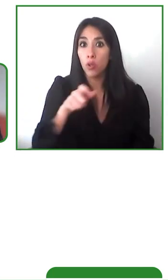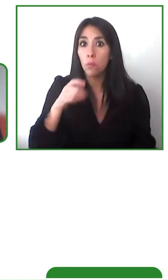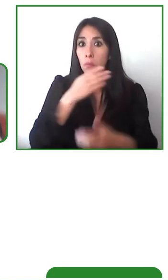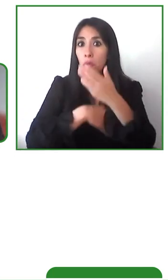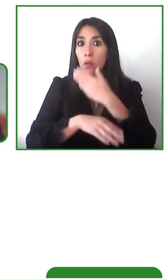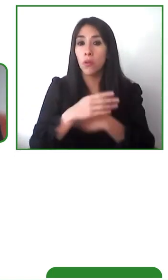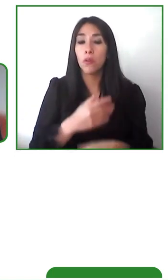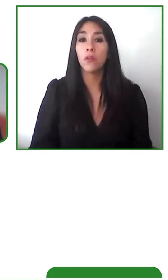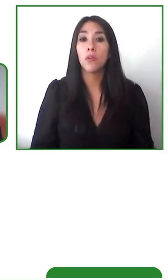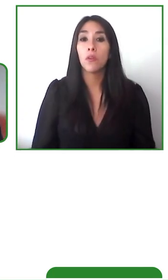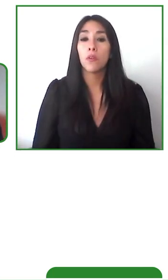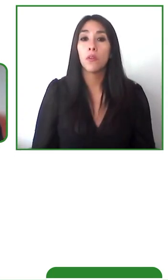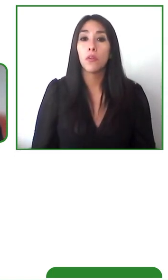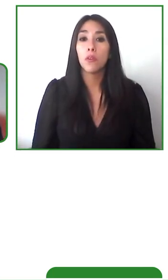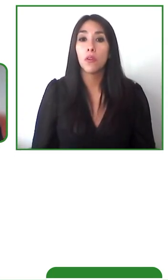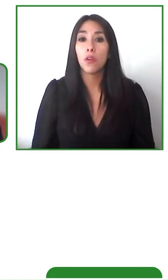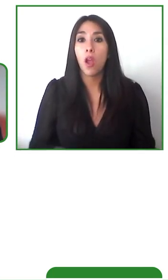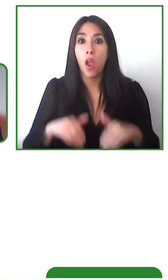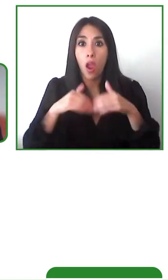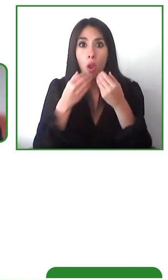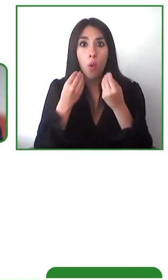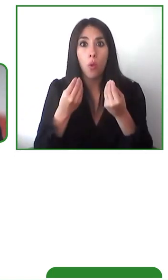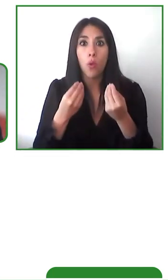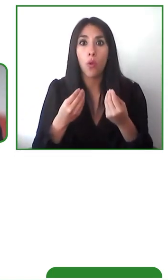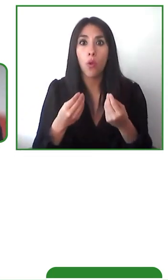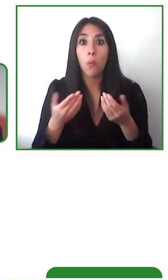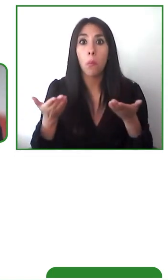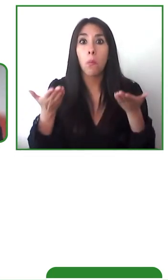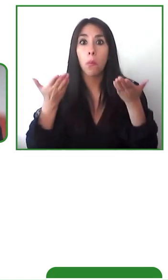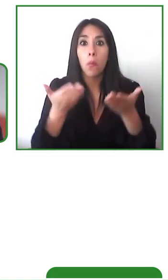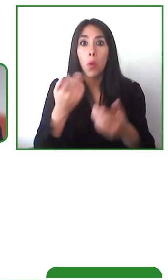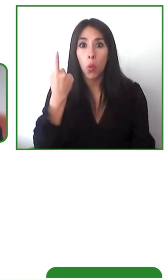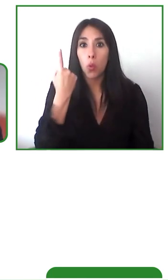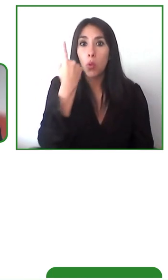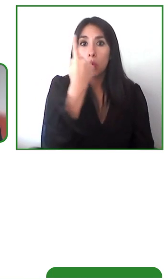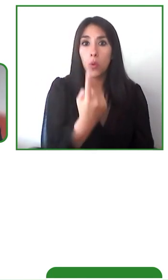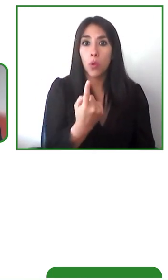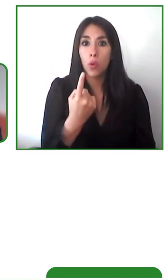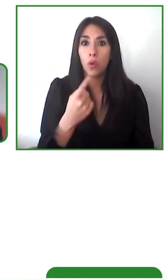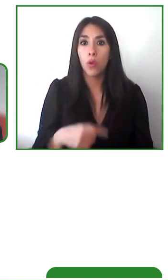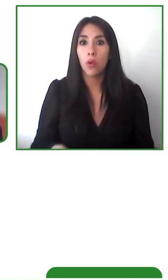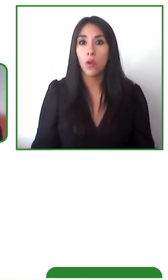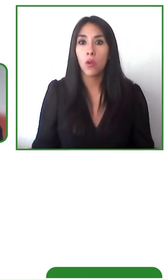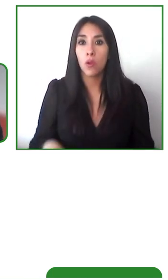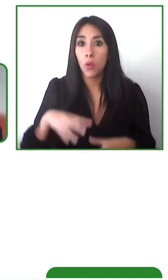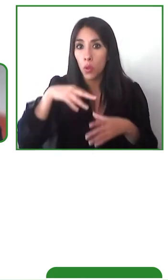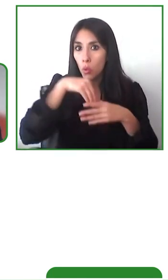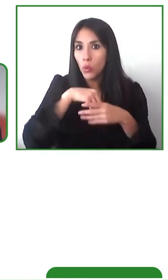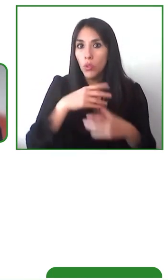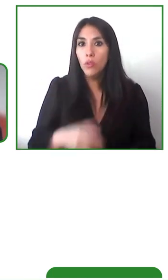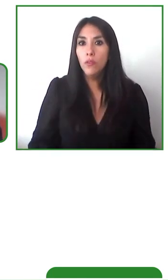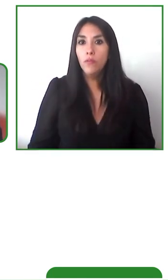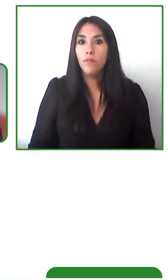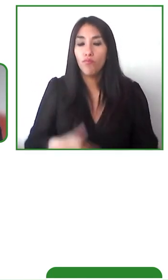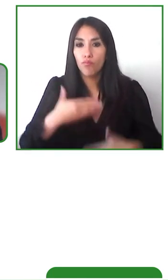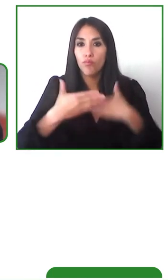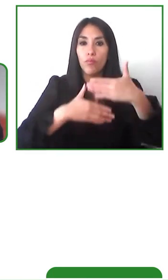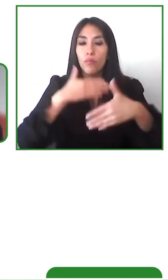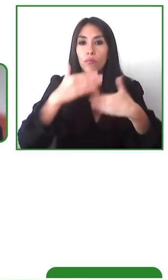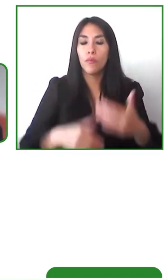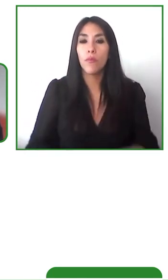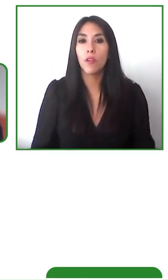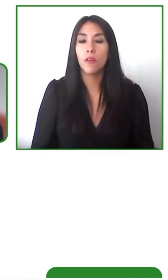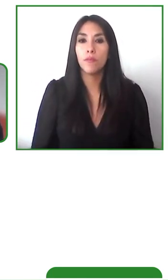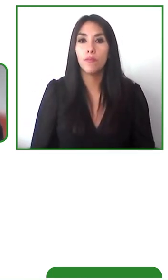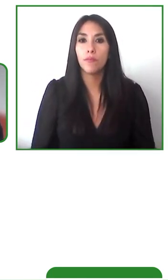que estén involucrados en cada etapa del proceso, en cada aspecto de las decisiones que se toman.